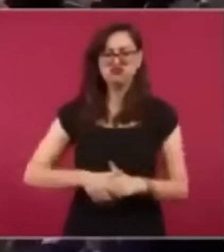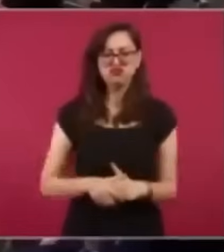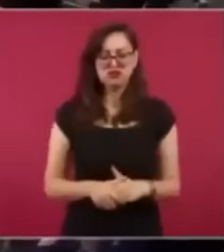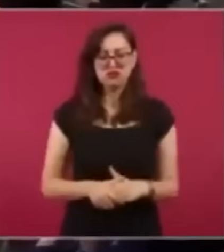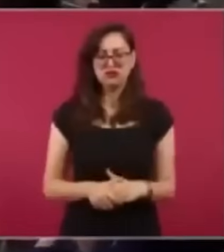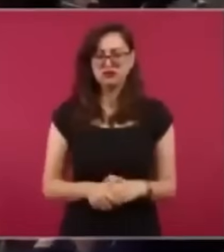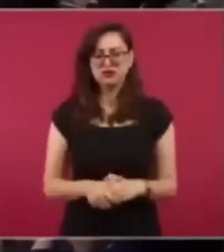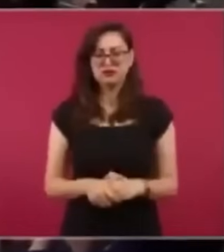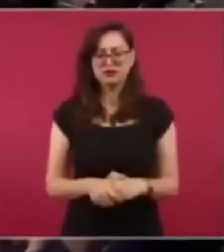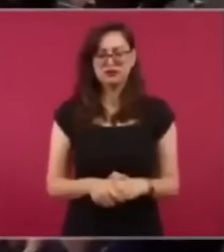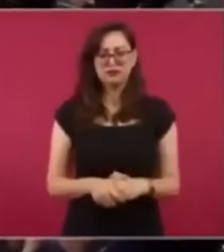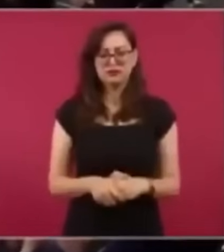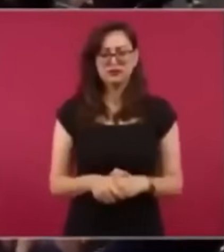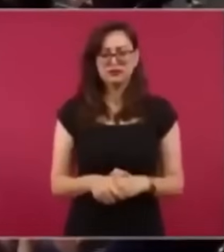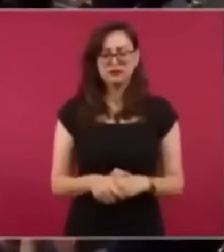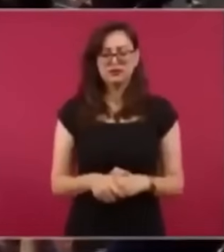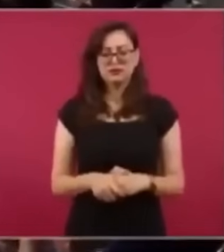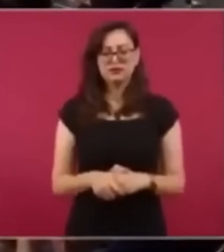Si